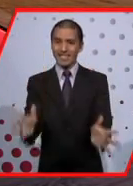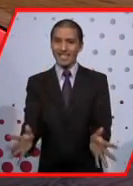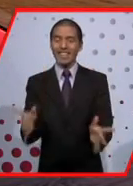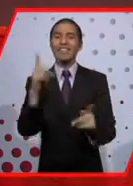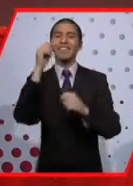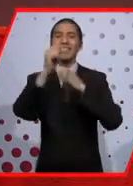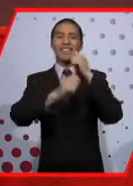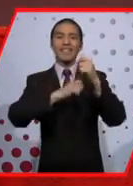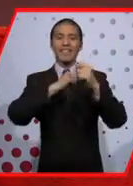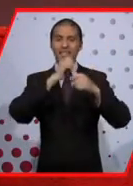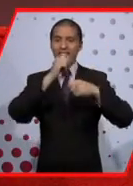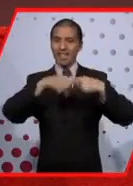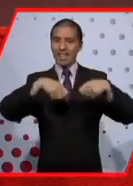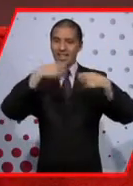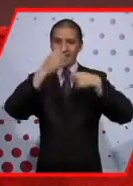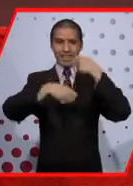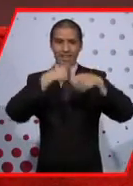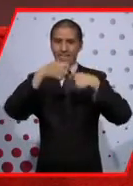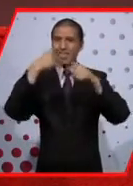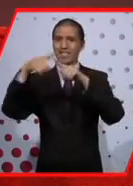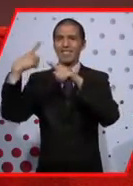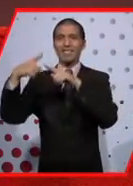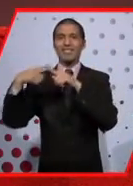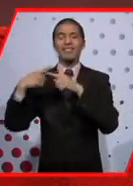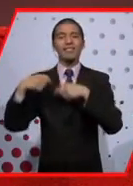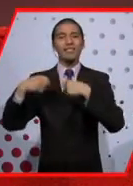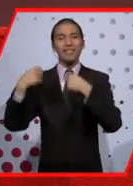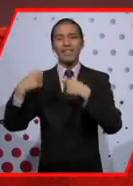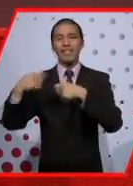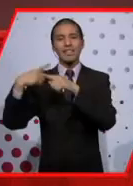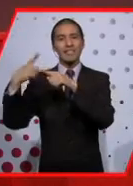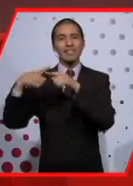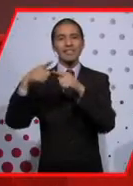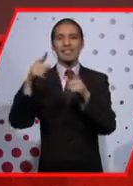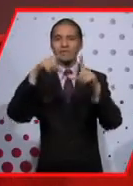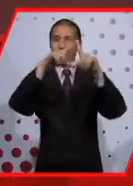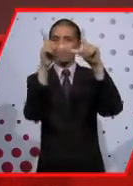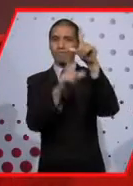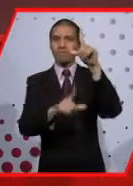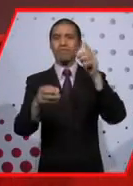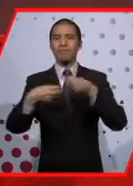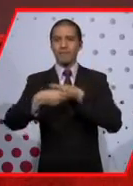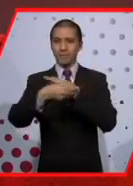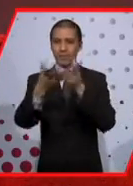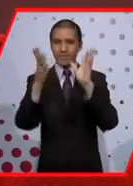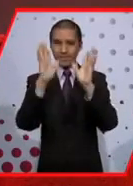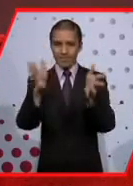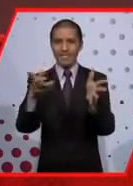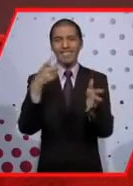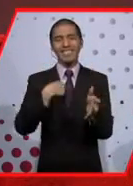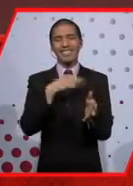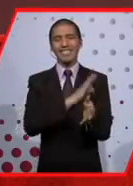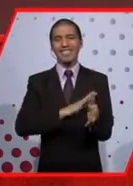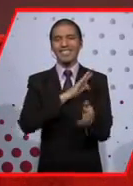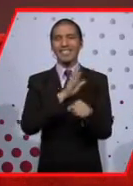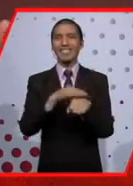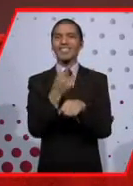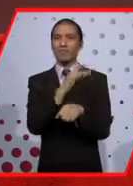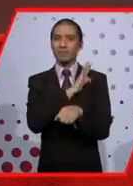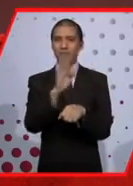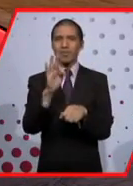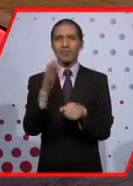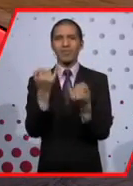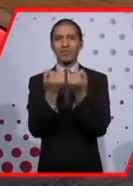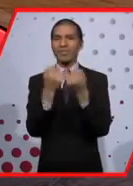tiendas, en físico y digital. Por fin ya sale este disco, Bésame Mucho, en toda la República Mexicana. Y estoy feliz porque también lo pueden encontrar en todas